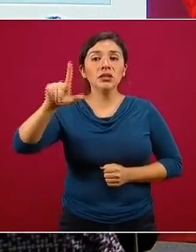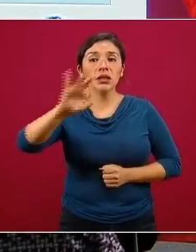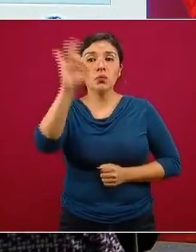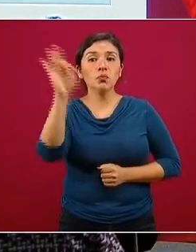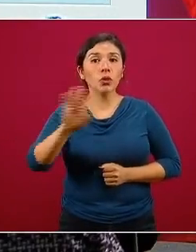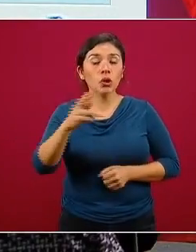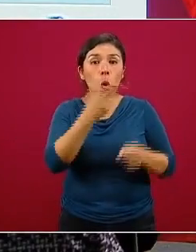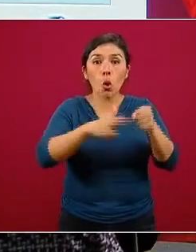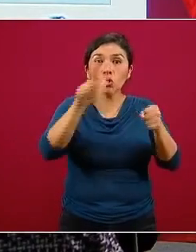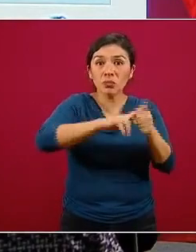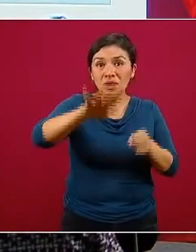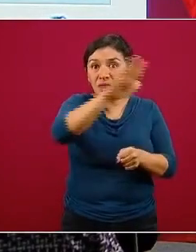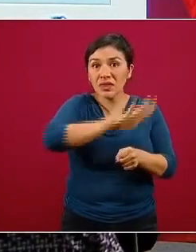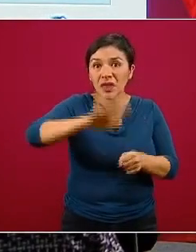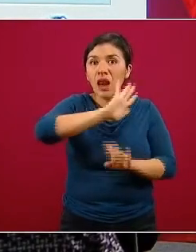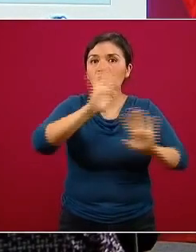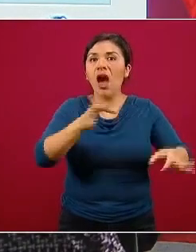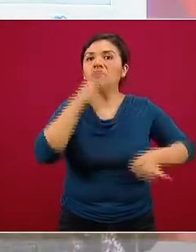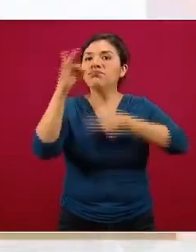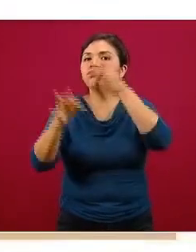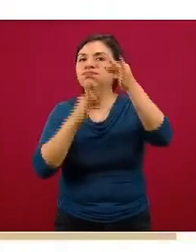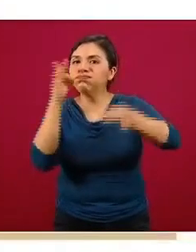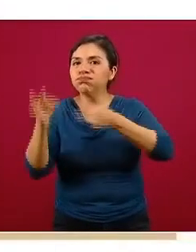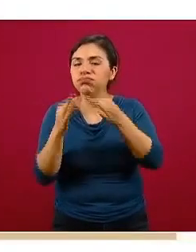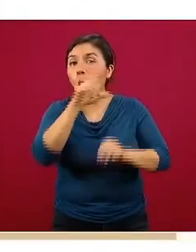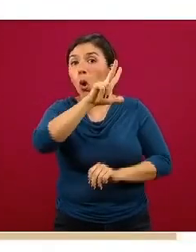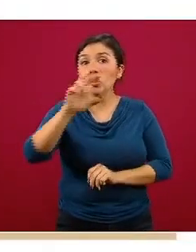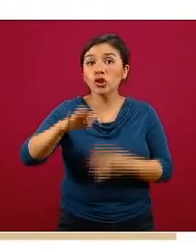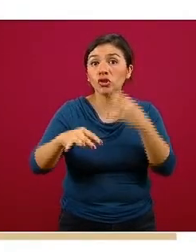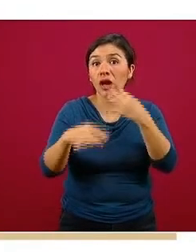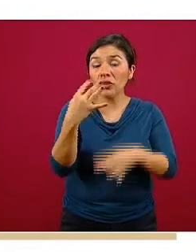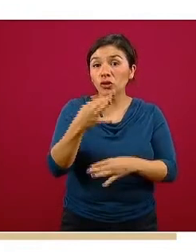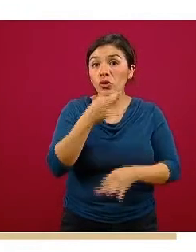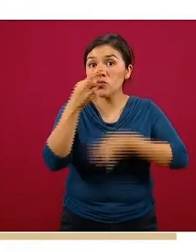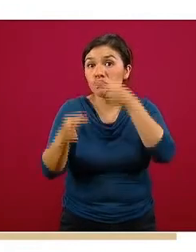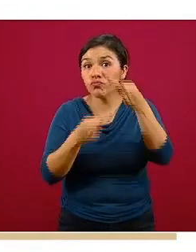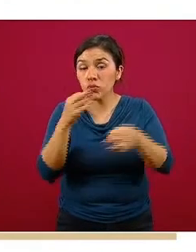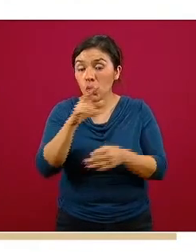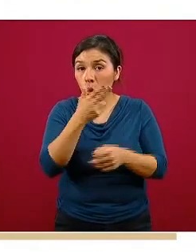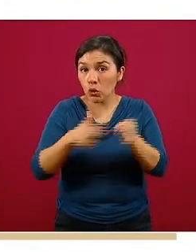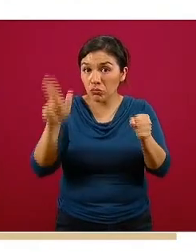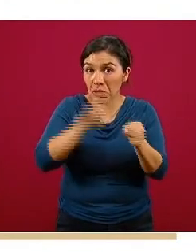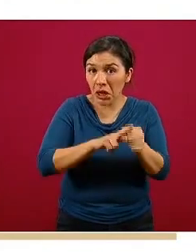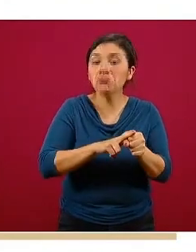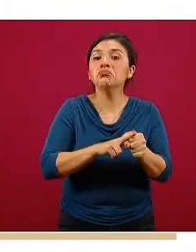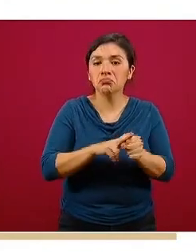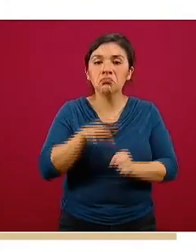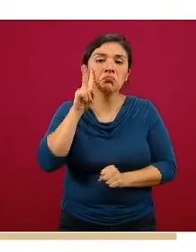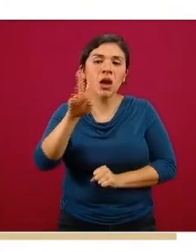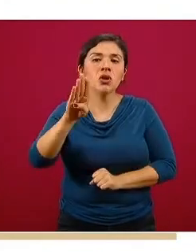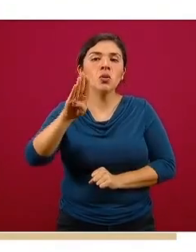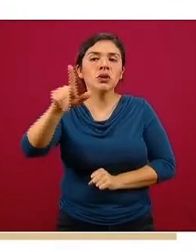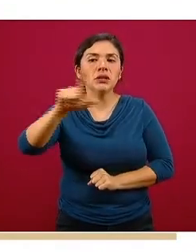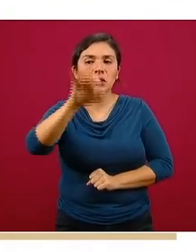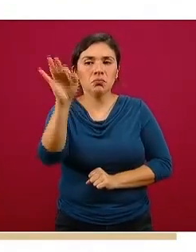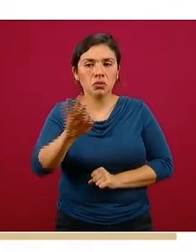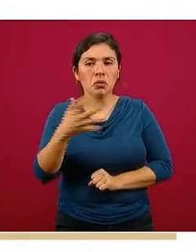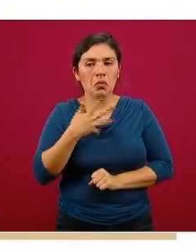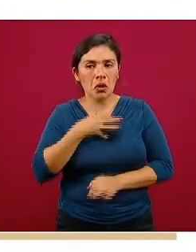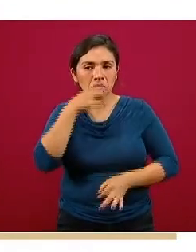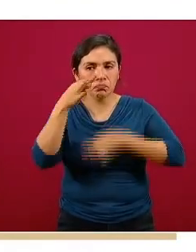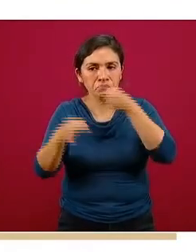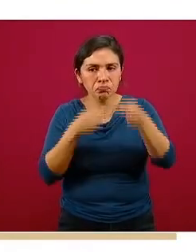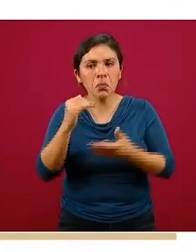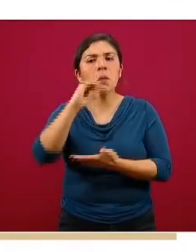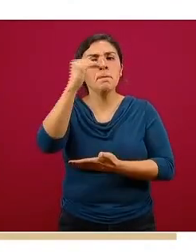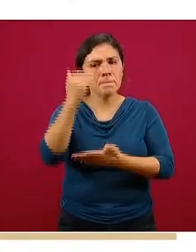de notificación de 814 unidades que podrían haberlo realizado. Vemos un decremento de 1 punto porcentual